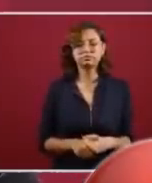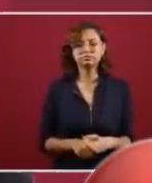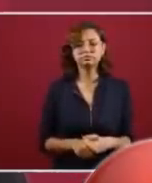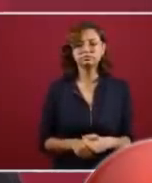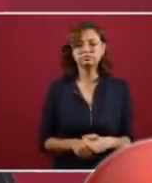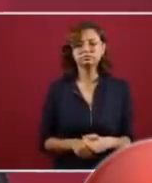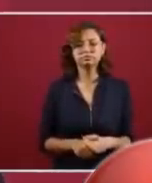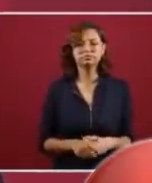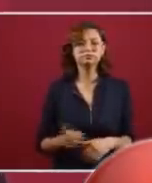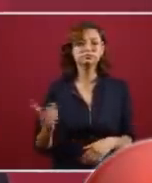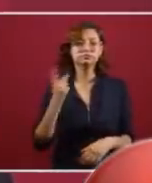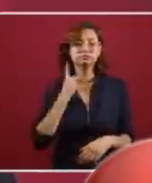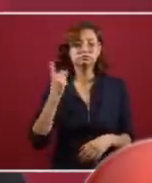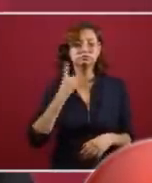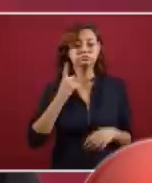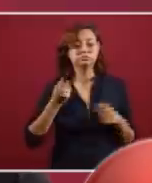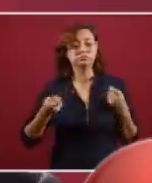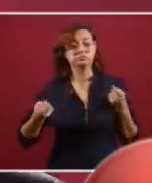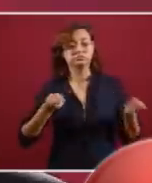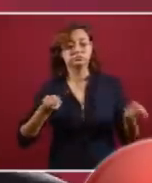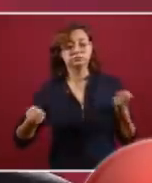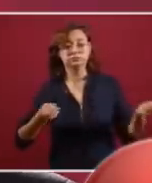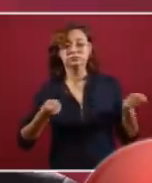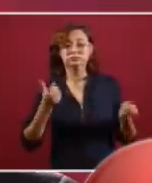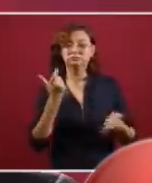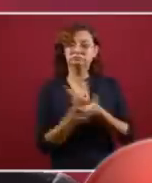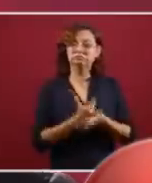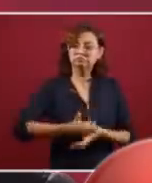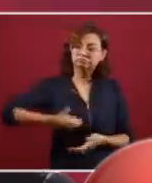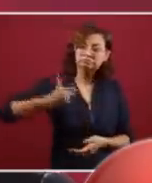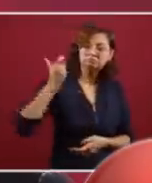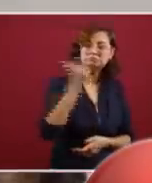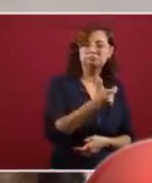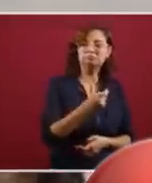controlados a los legisladores les pagaban mucho,